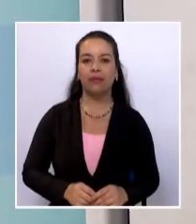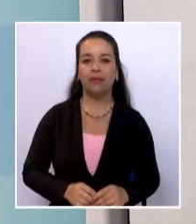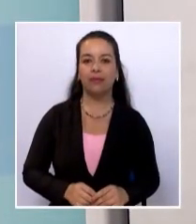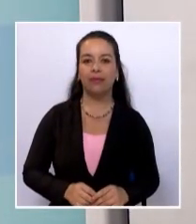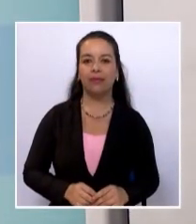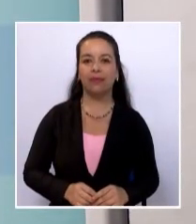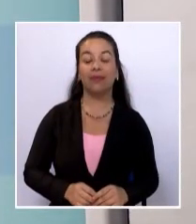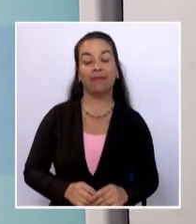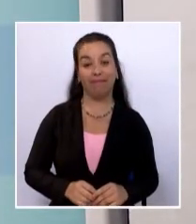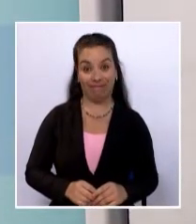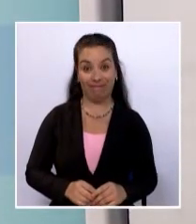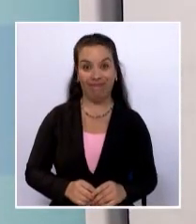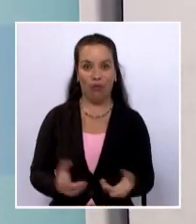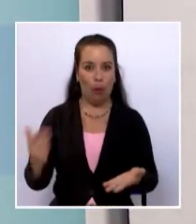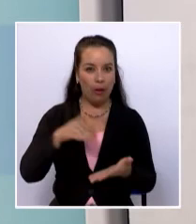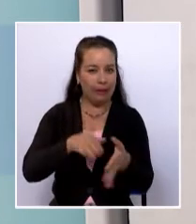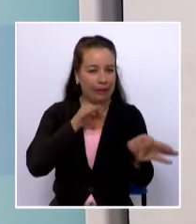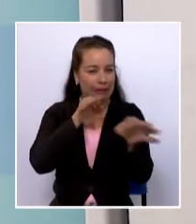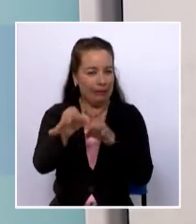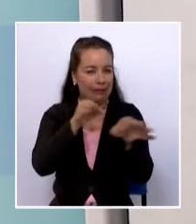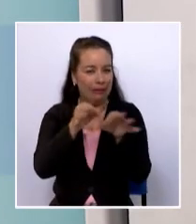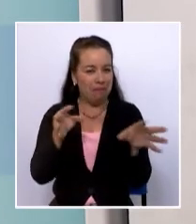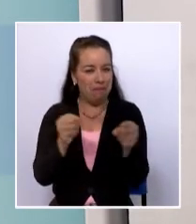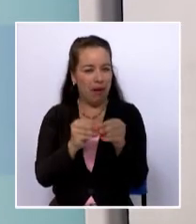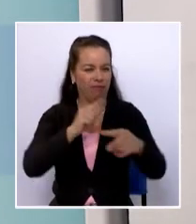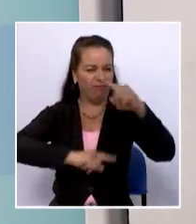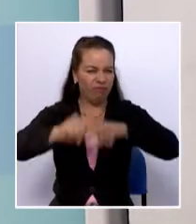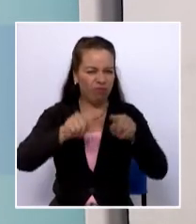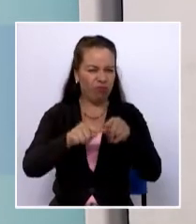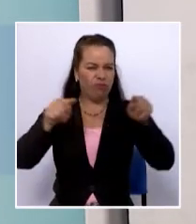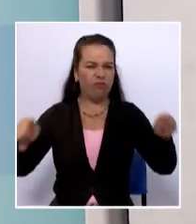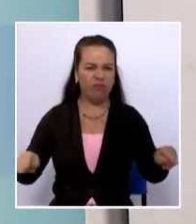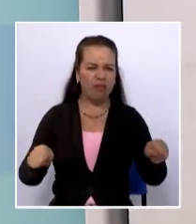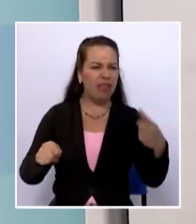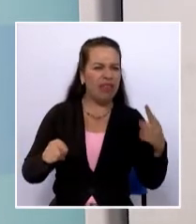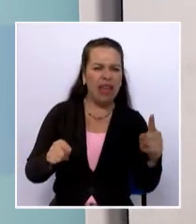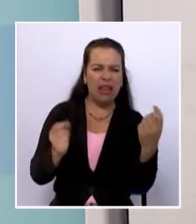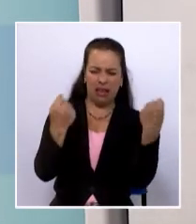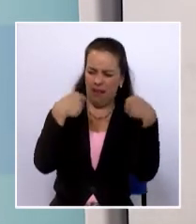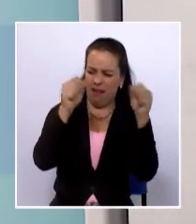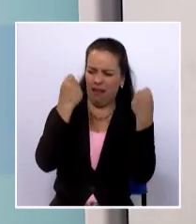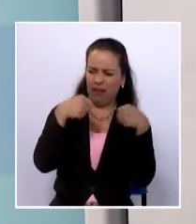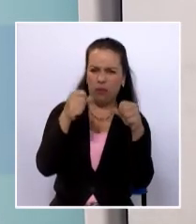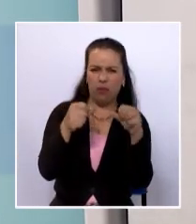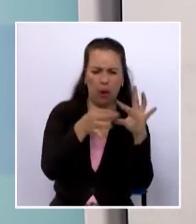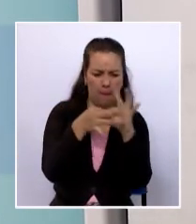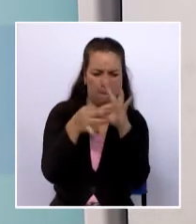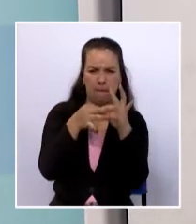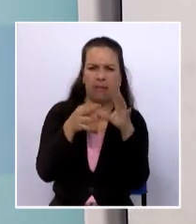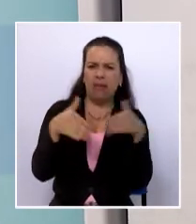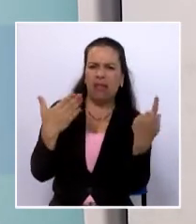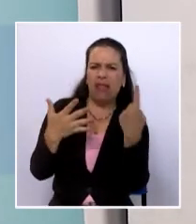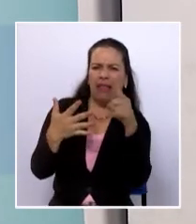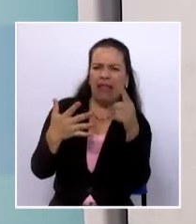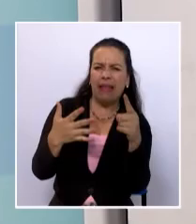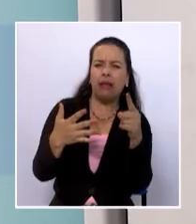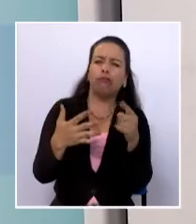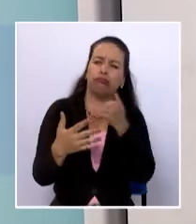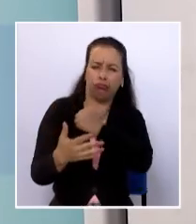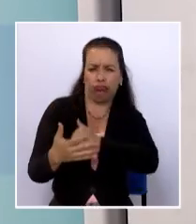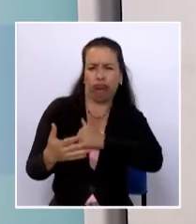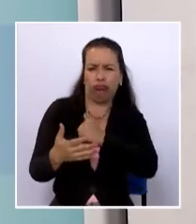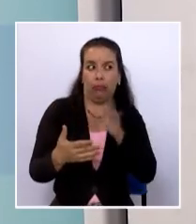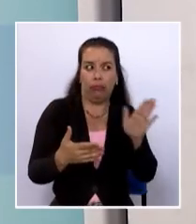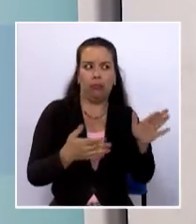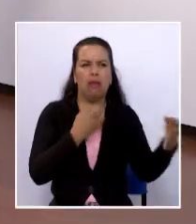bueno regresamos con ustedes para explicarles que es una articulación donde están las articulaciones y queremos que el doctor nos explique